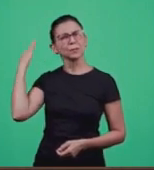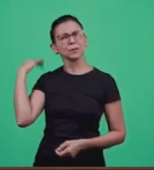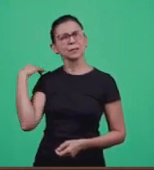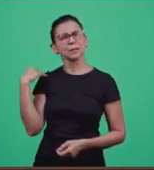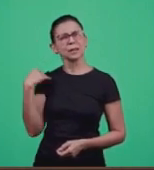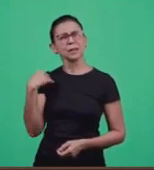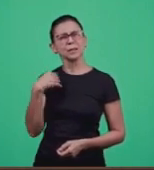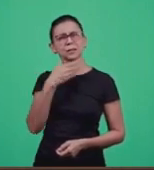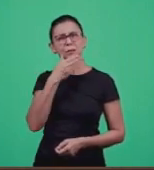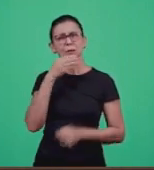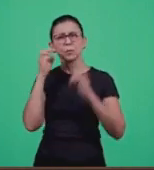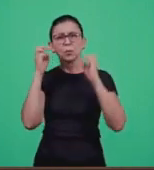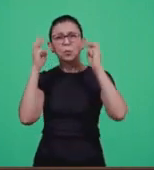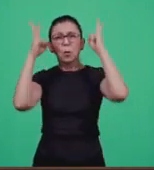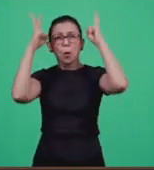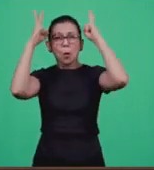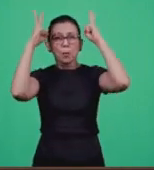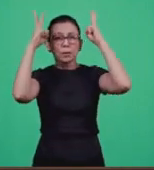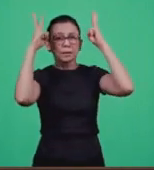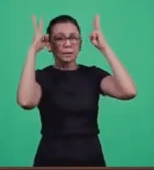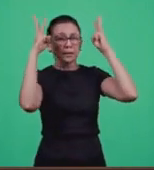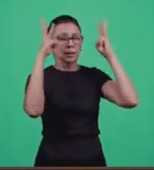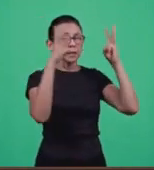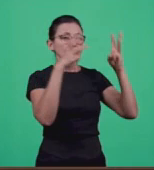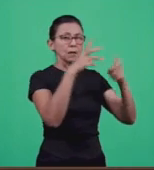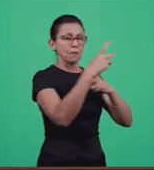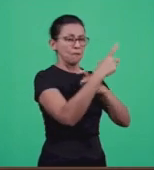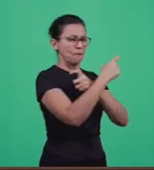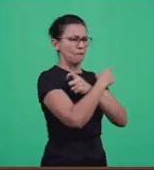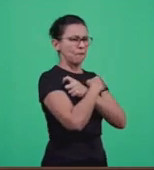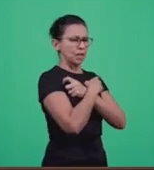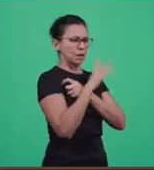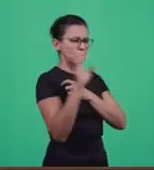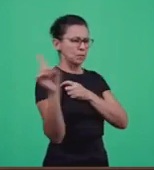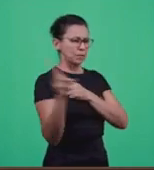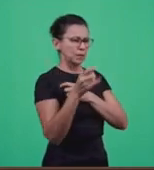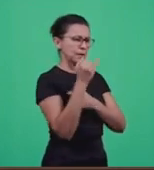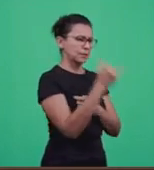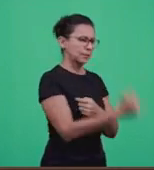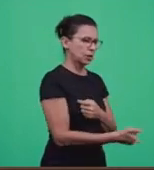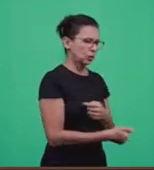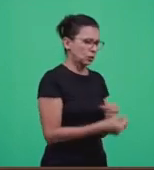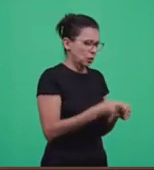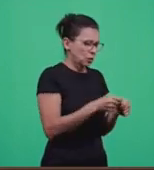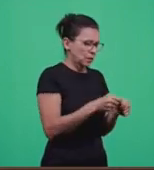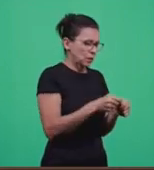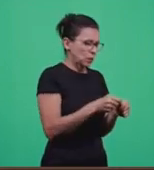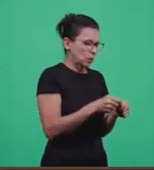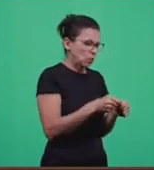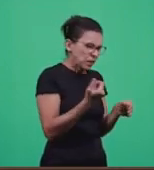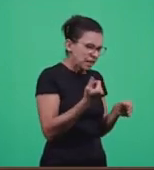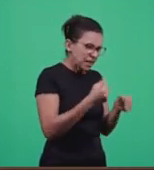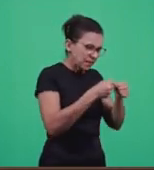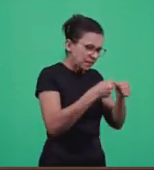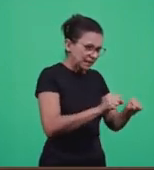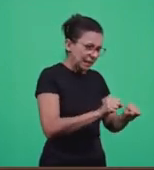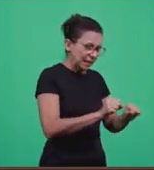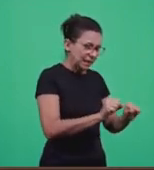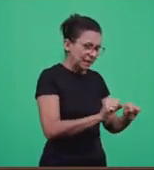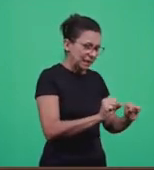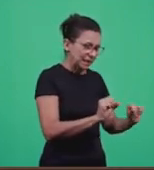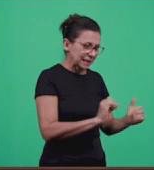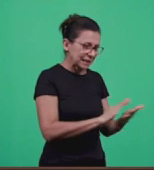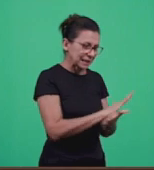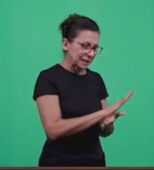importantes para el Señor. ¿Se acuerdan cuando Moisés habló con el faraón? Ni una uña quedará.